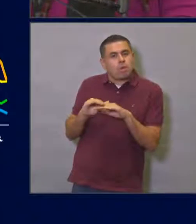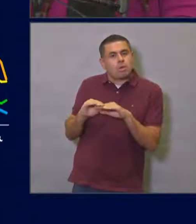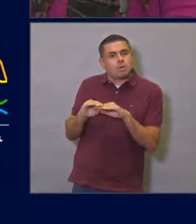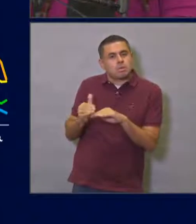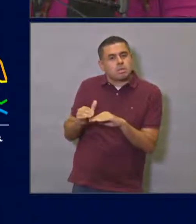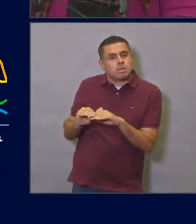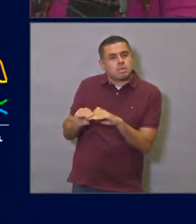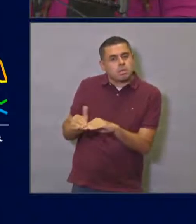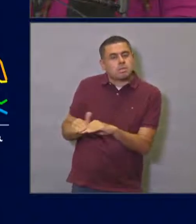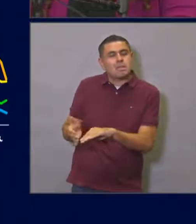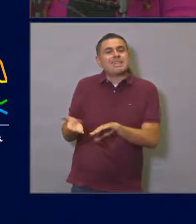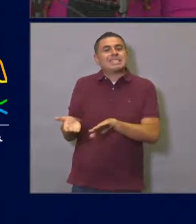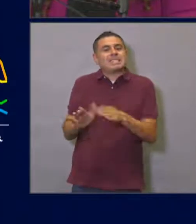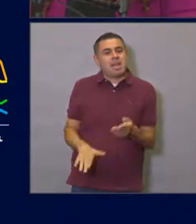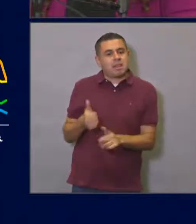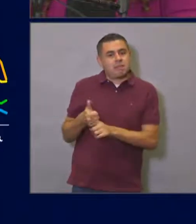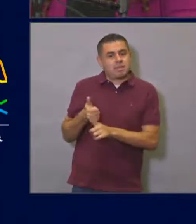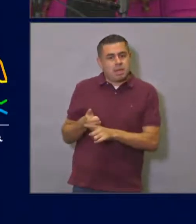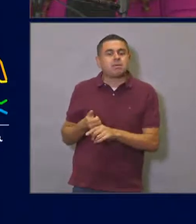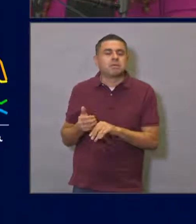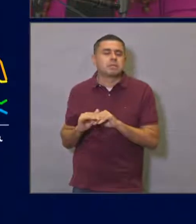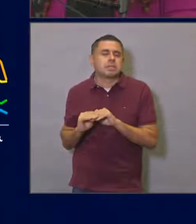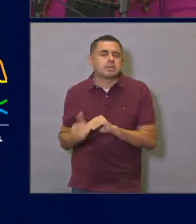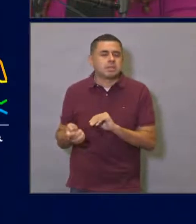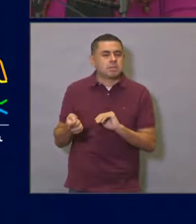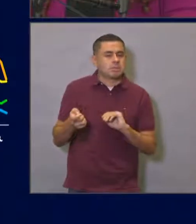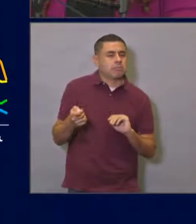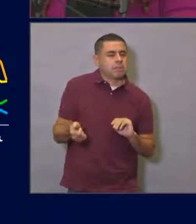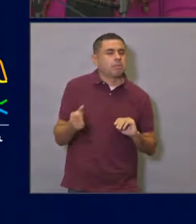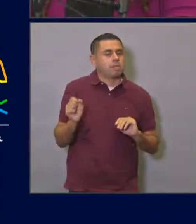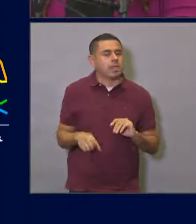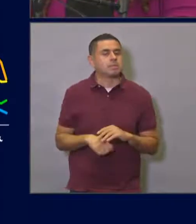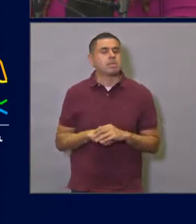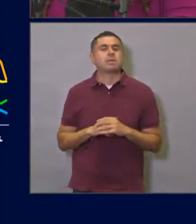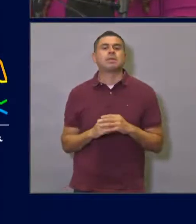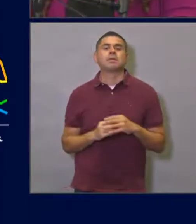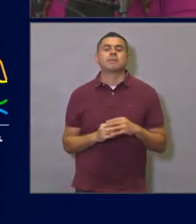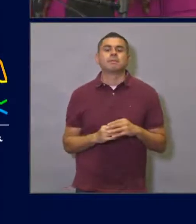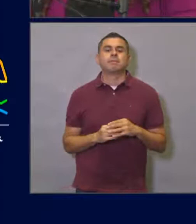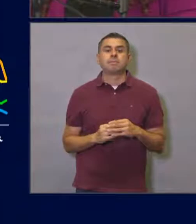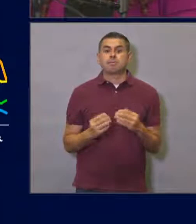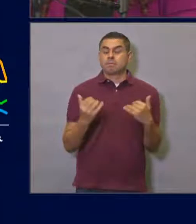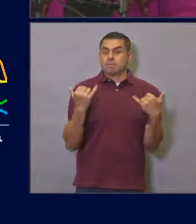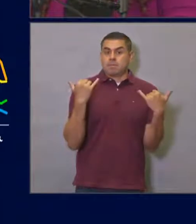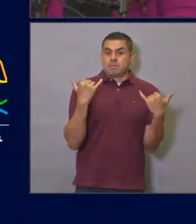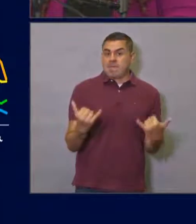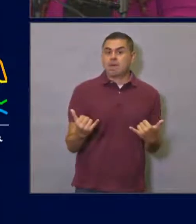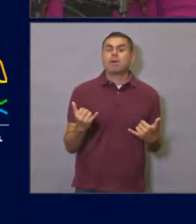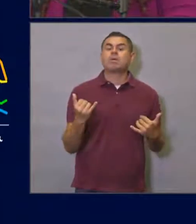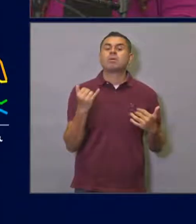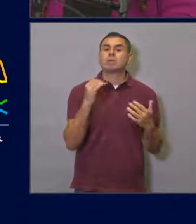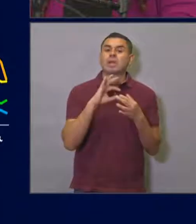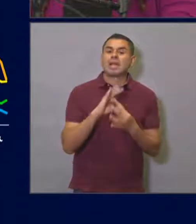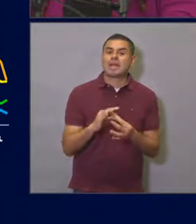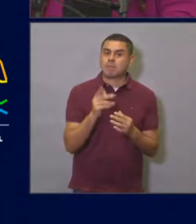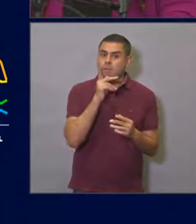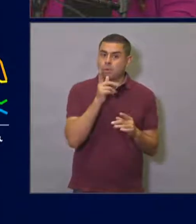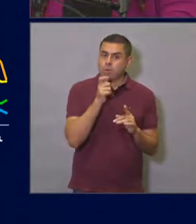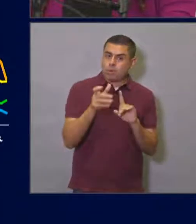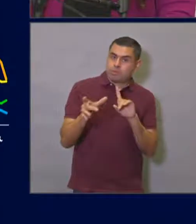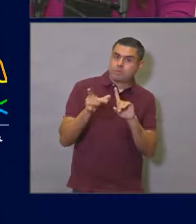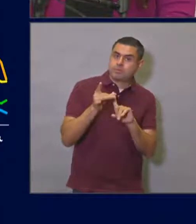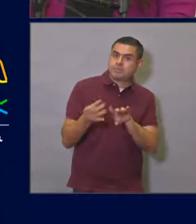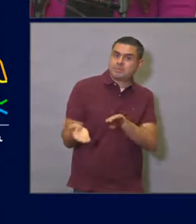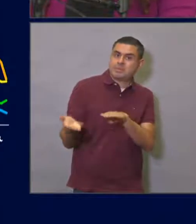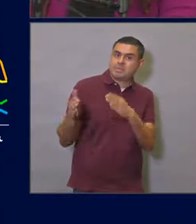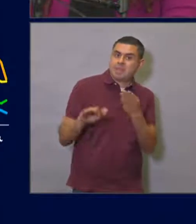viven en las áreas con recursos más altos. Durante el aumento, la tasa de mortalidad entre las personas que viven en las áreas